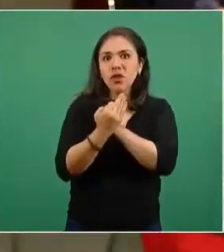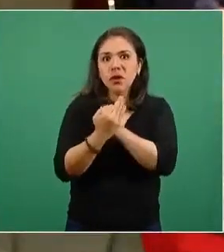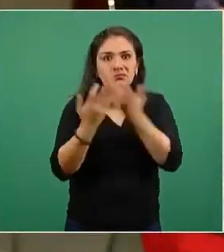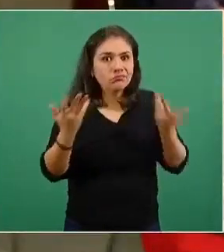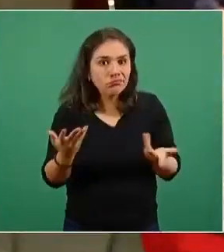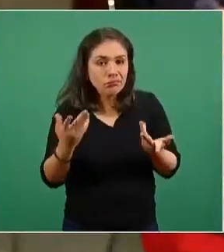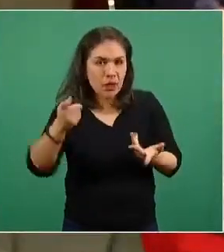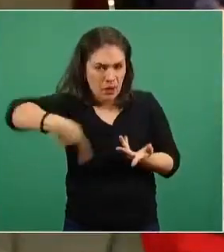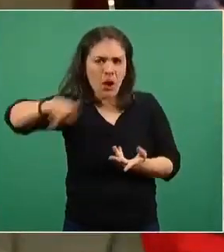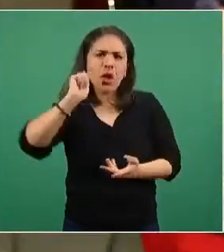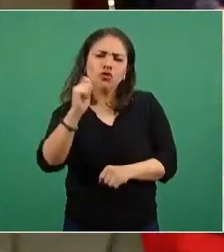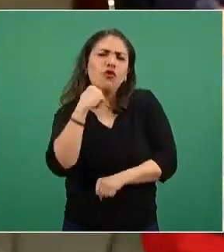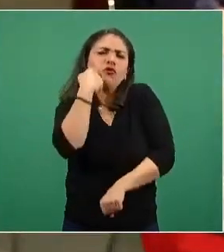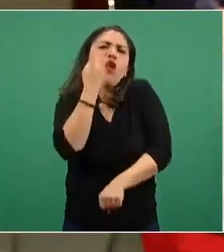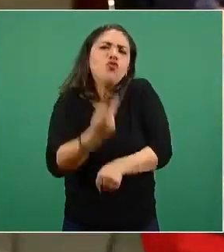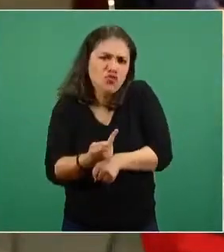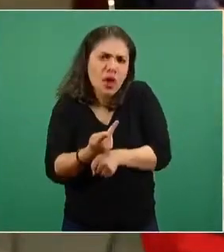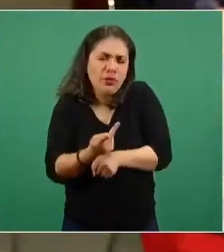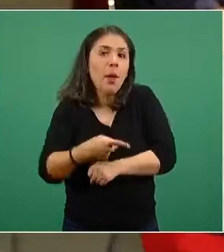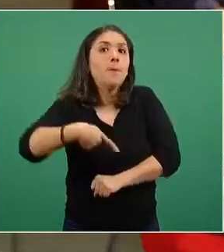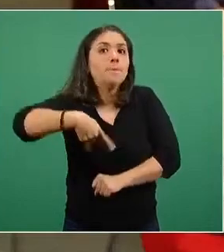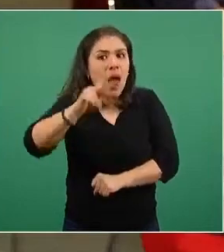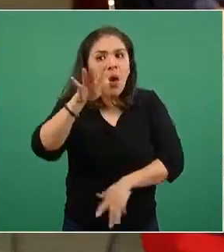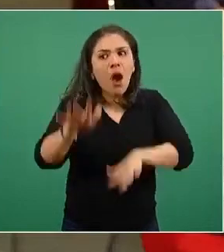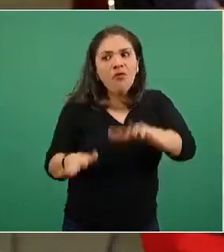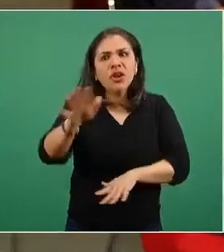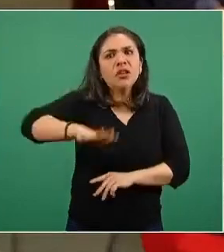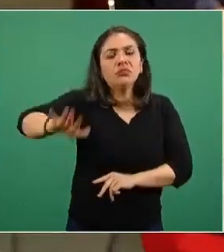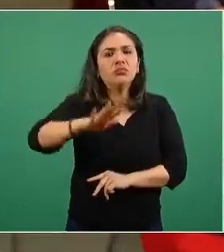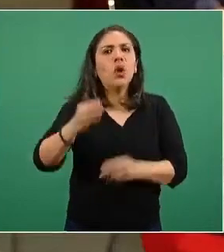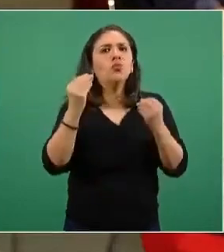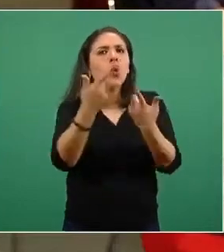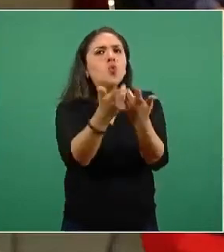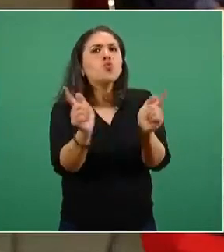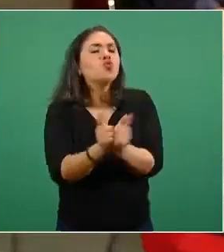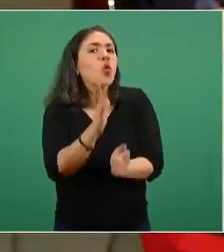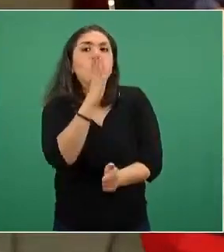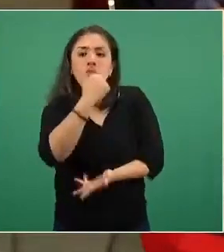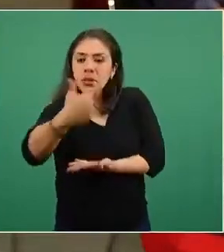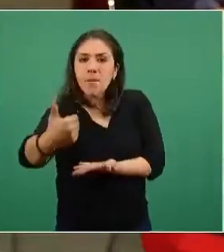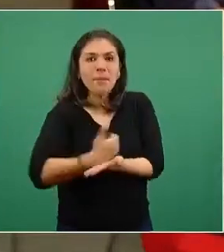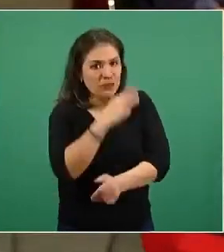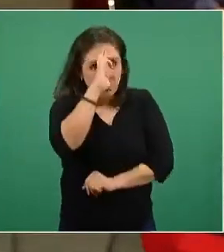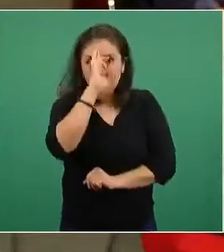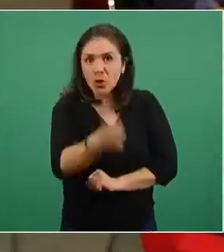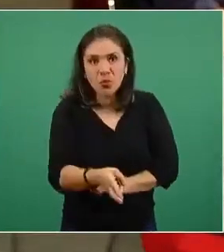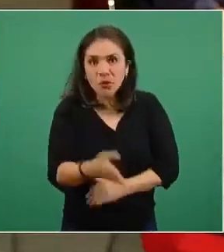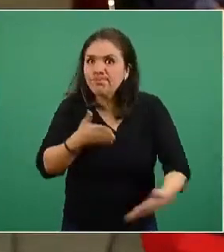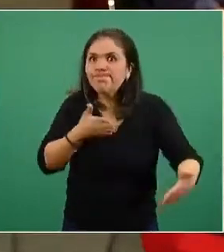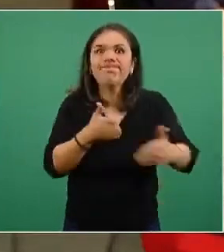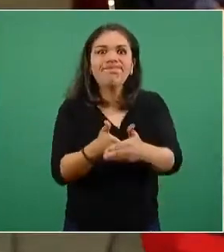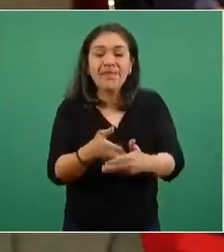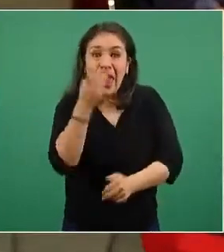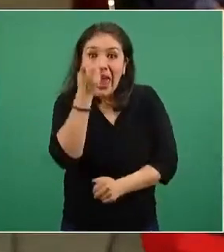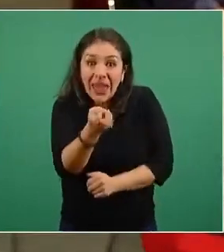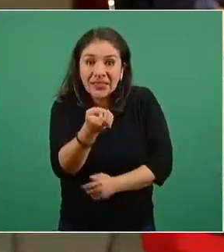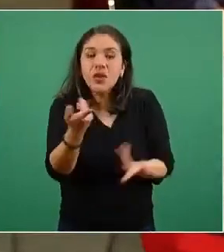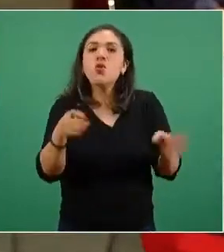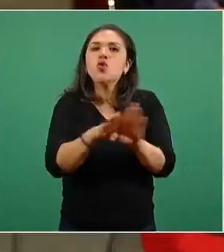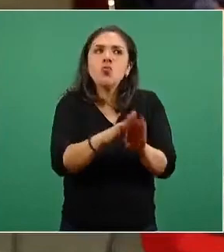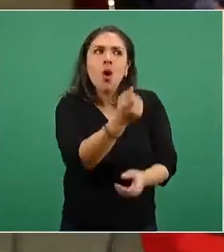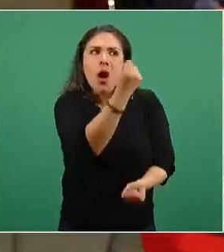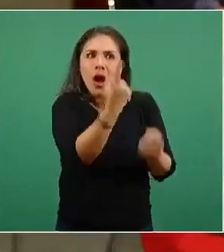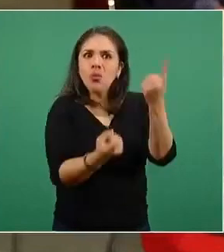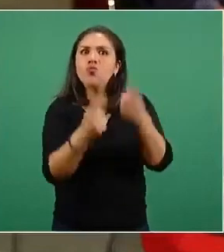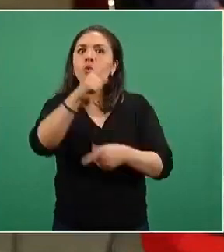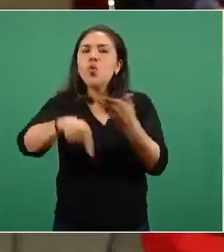es voluntaria, pero muchos de ellos no permiten que se pase a su territorio. Ese sería un punto de aparte, porque hay unas zonas, también